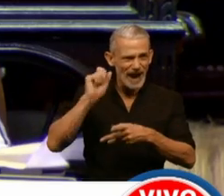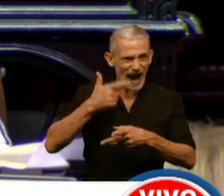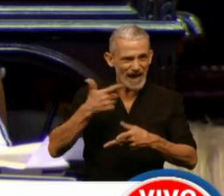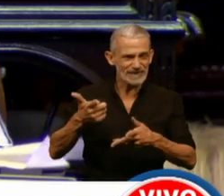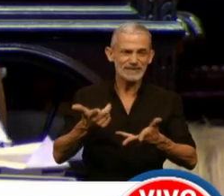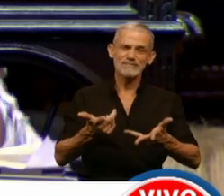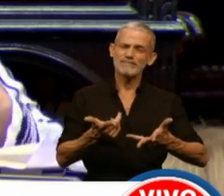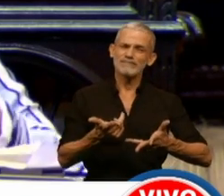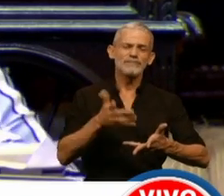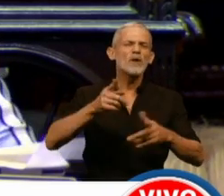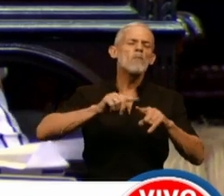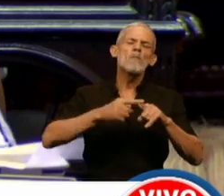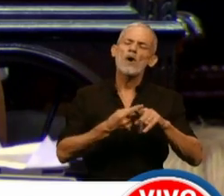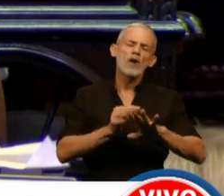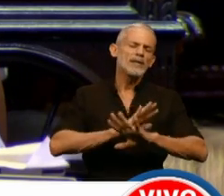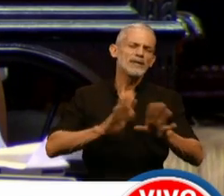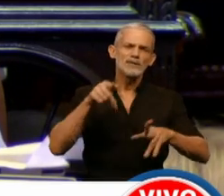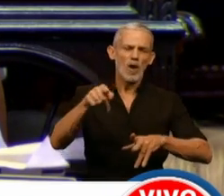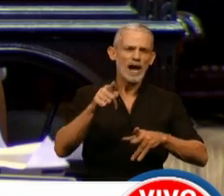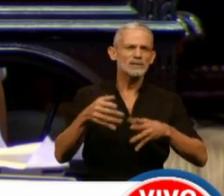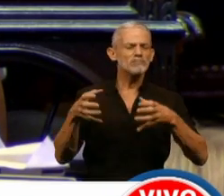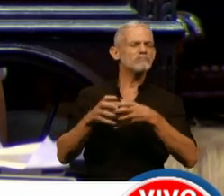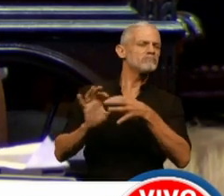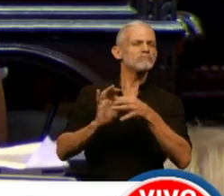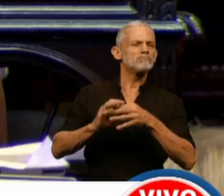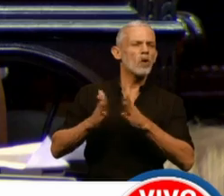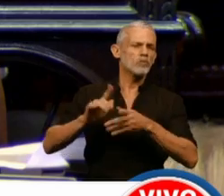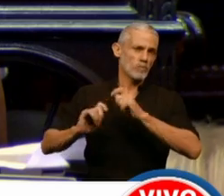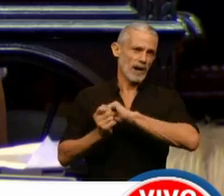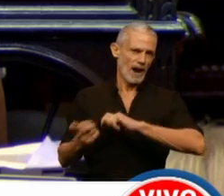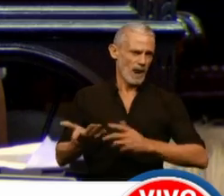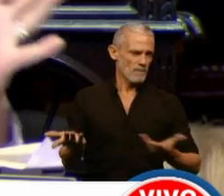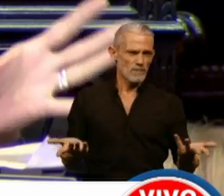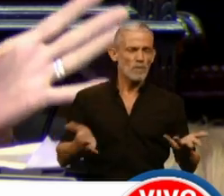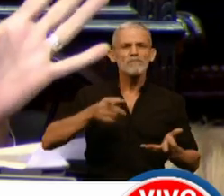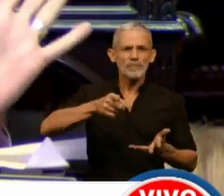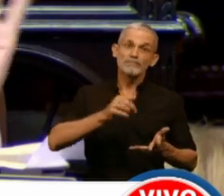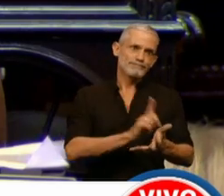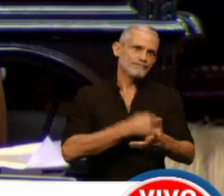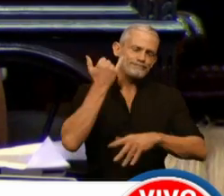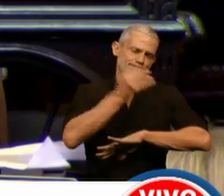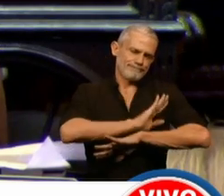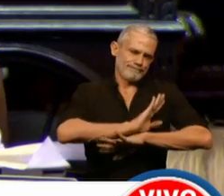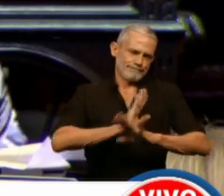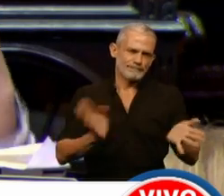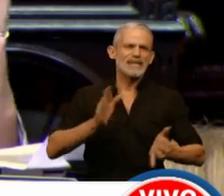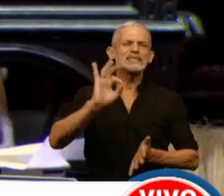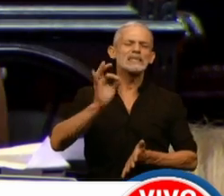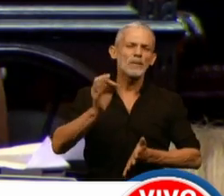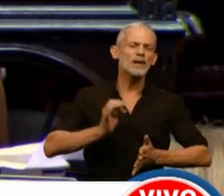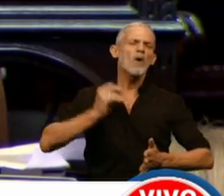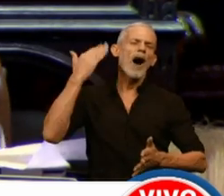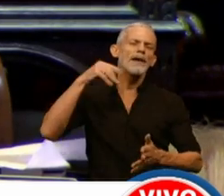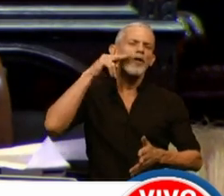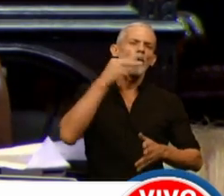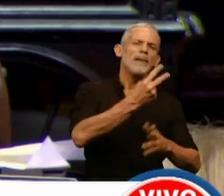estos son datos políticos de la fortaleza de la coalición bueno todo esto nos tienen acostumbrados ya desde desde